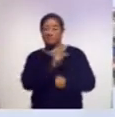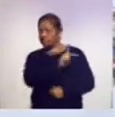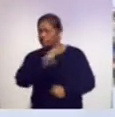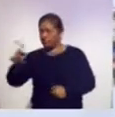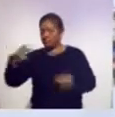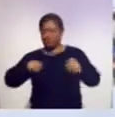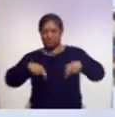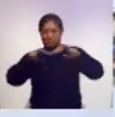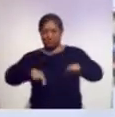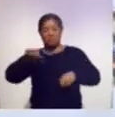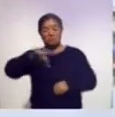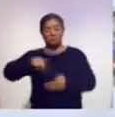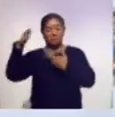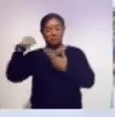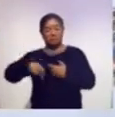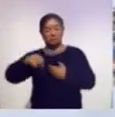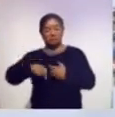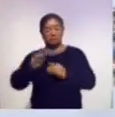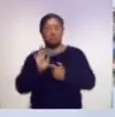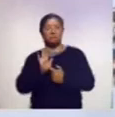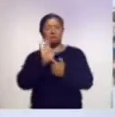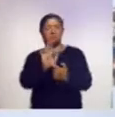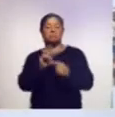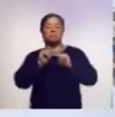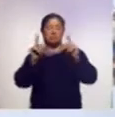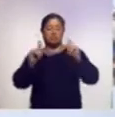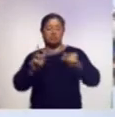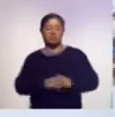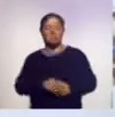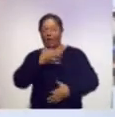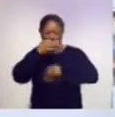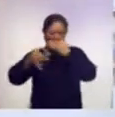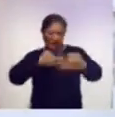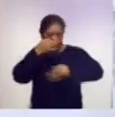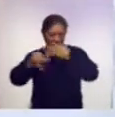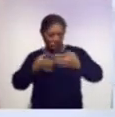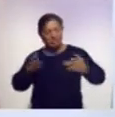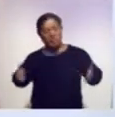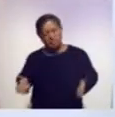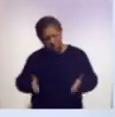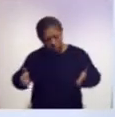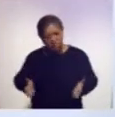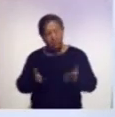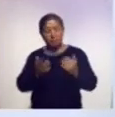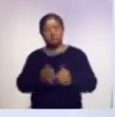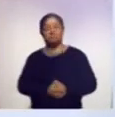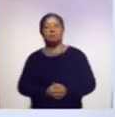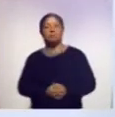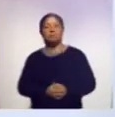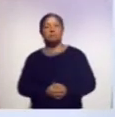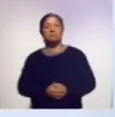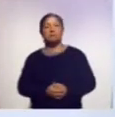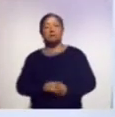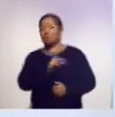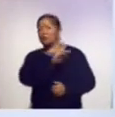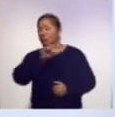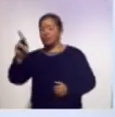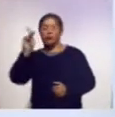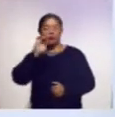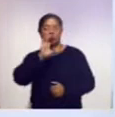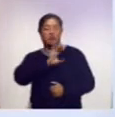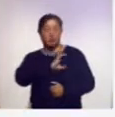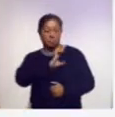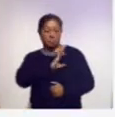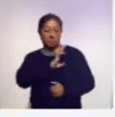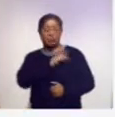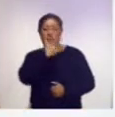en Tlaxcala, donde promovemos, difundimos, queremos a las artesanas y a